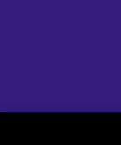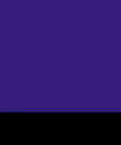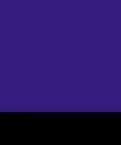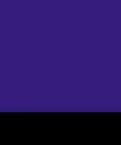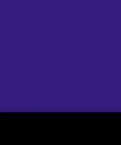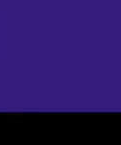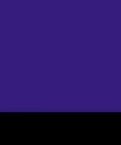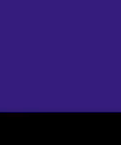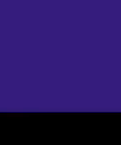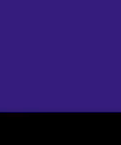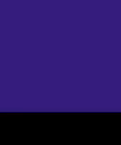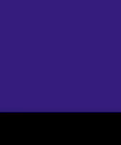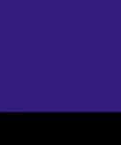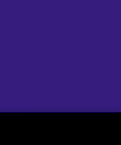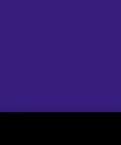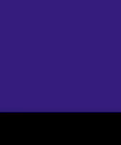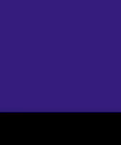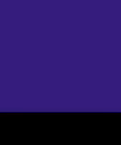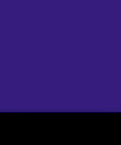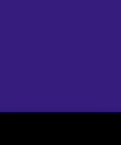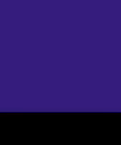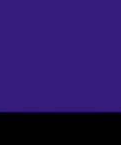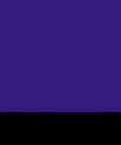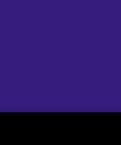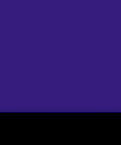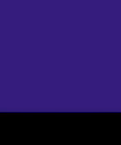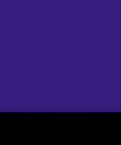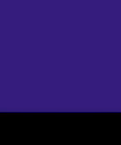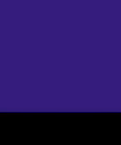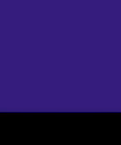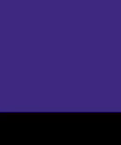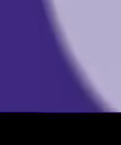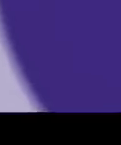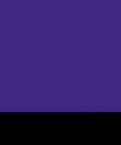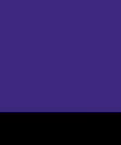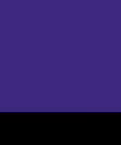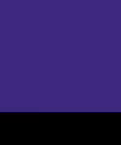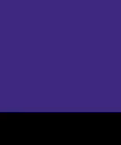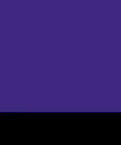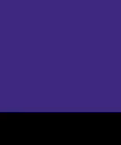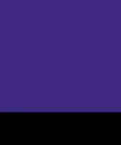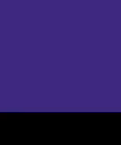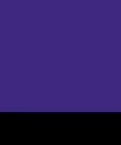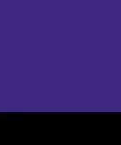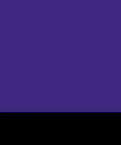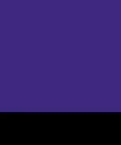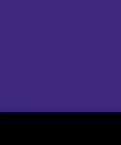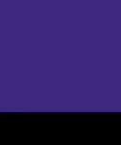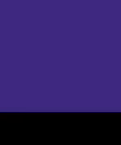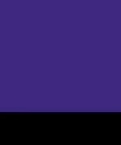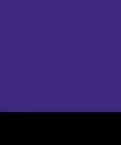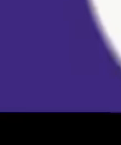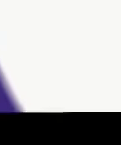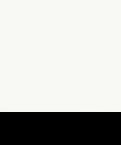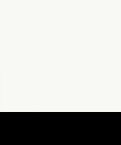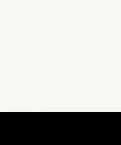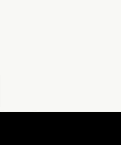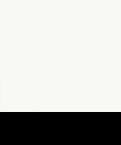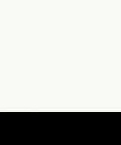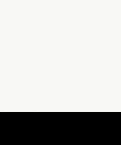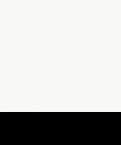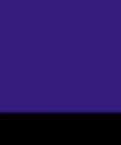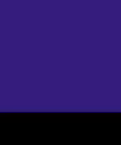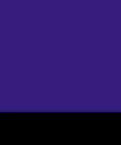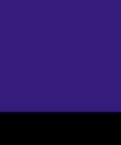Utiliza ya Efectivo, el nuevo sistema para pagar, enviar y recibir dólares donde y cuando lo necesites. Es muy fácil. Abre tu cuenta desde cualquier celular llamando al